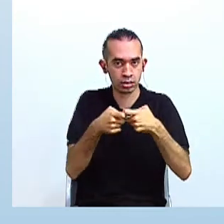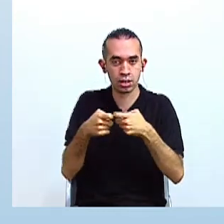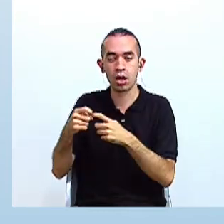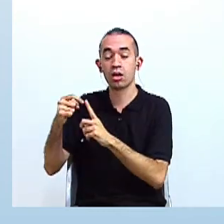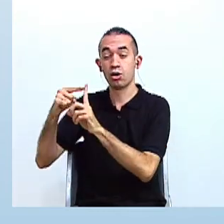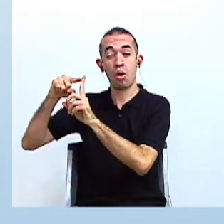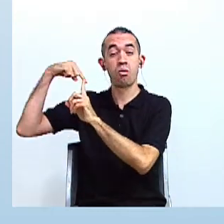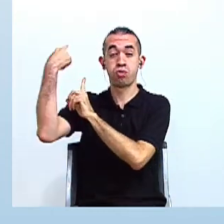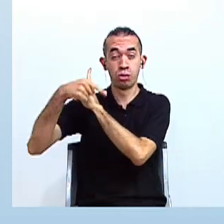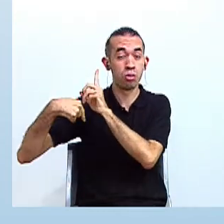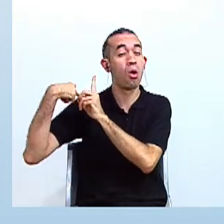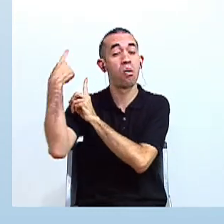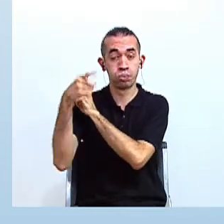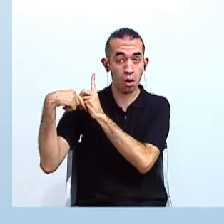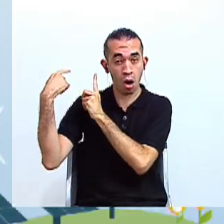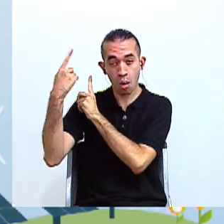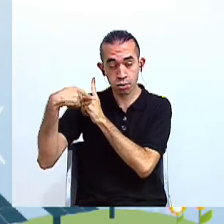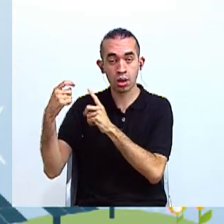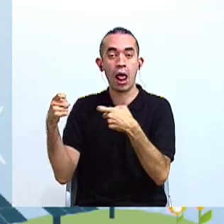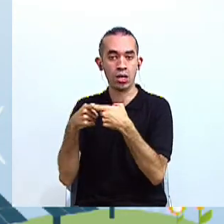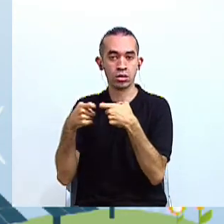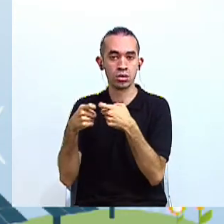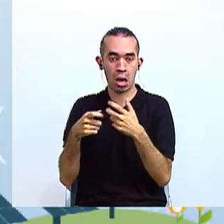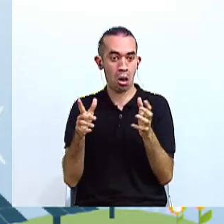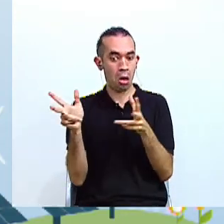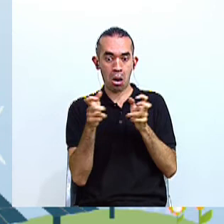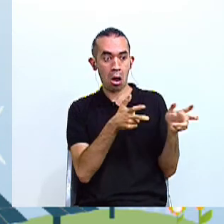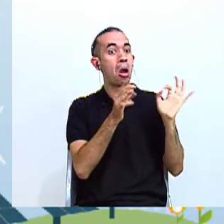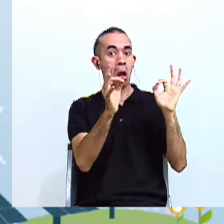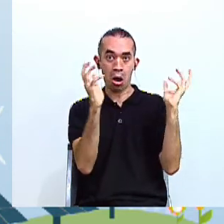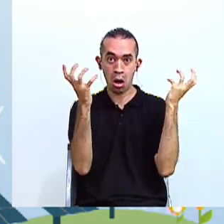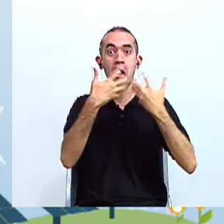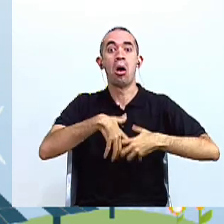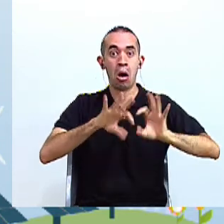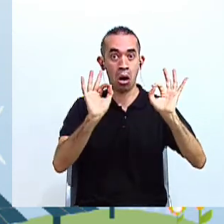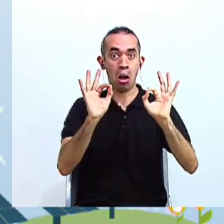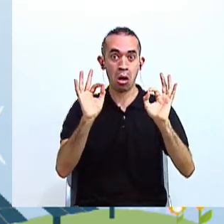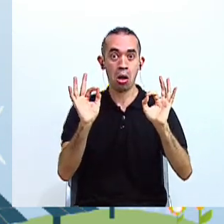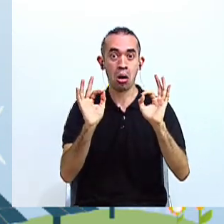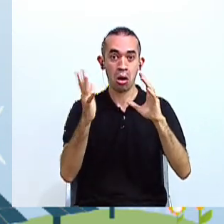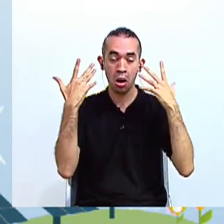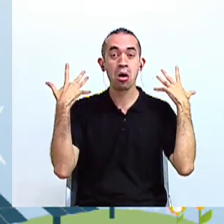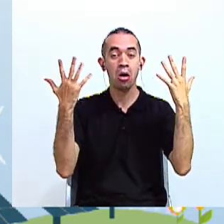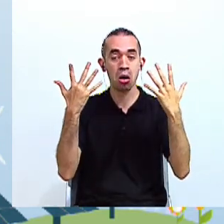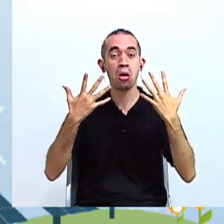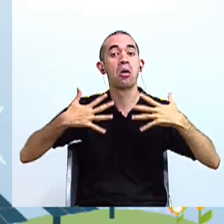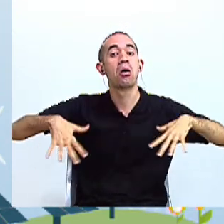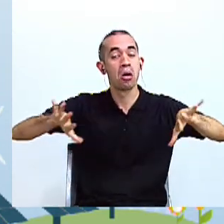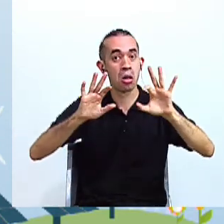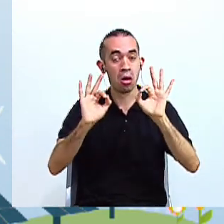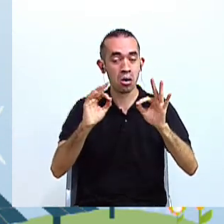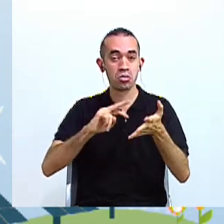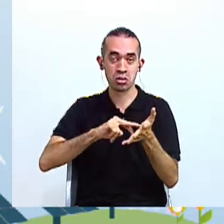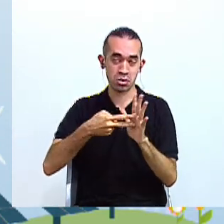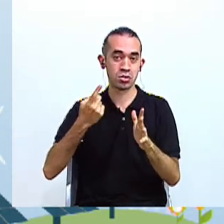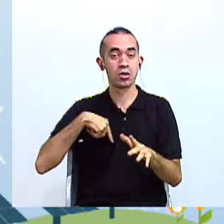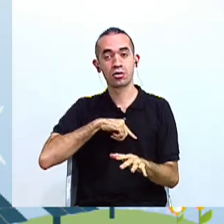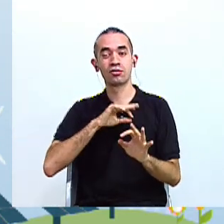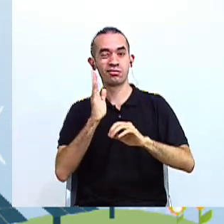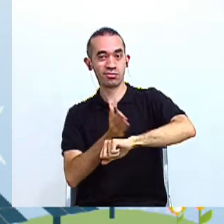tiene que llenar de una gran ilusión, porque sabemos que estamos haciendo algo por mejorar el ambiente de nuestro